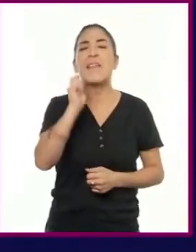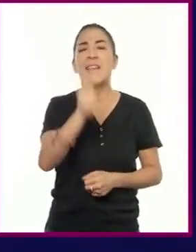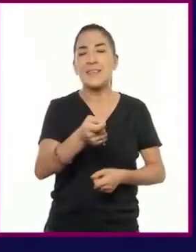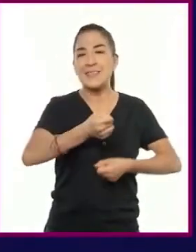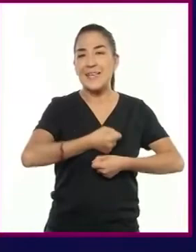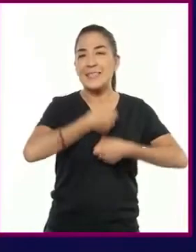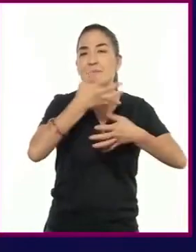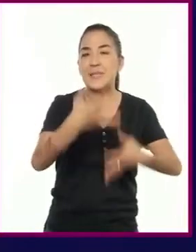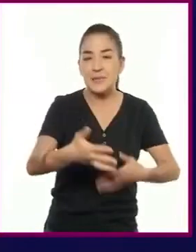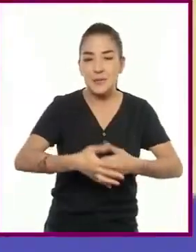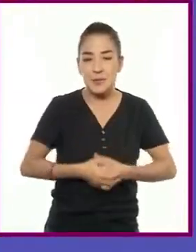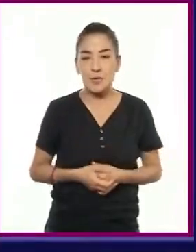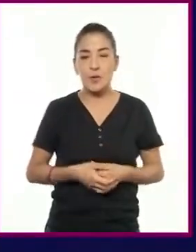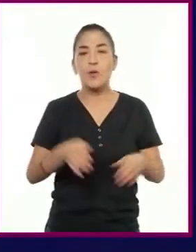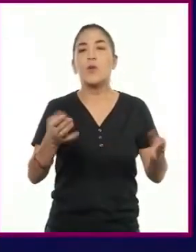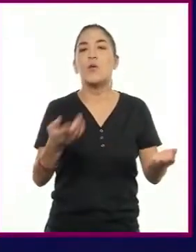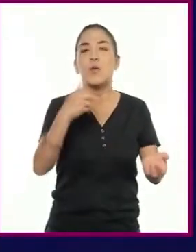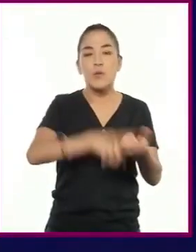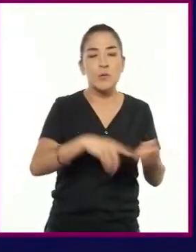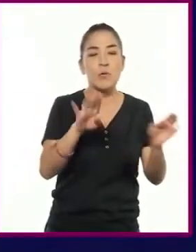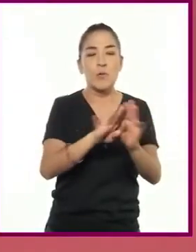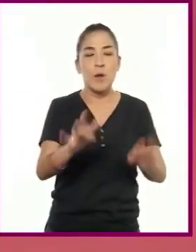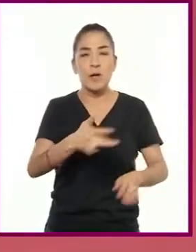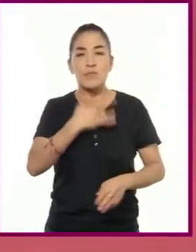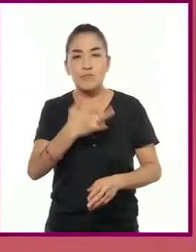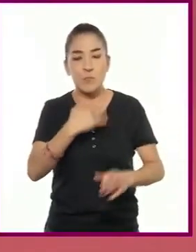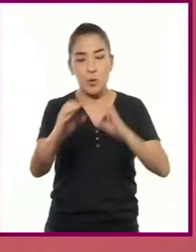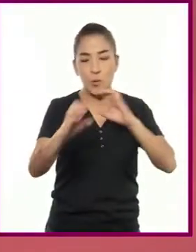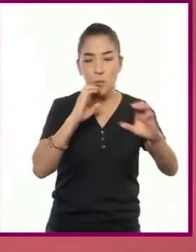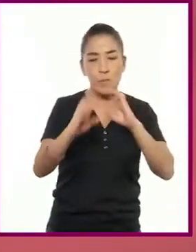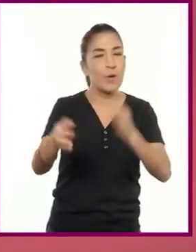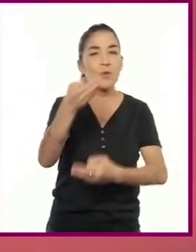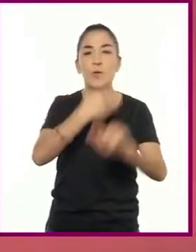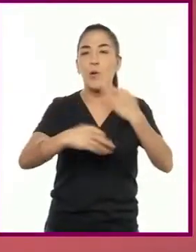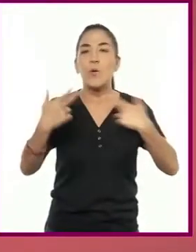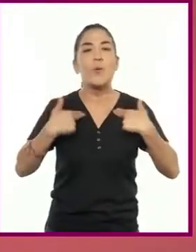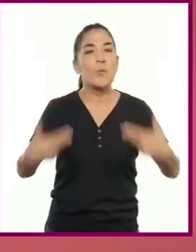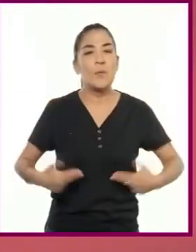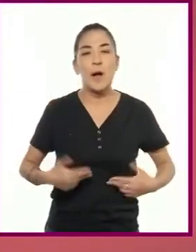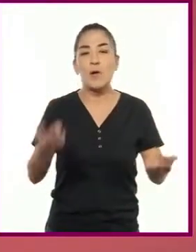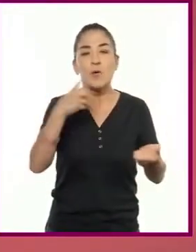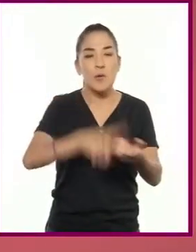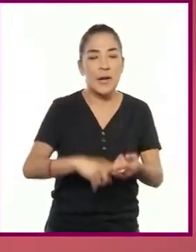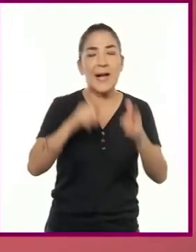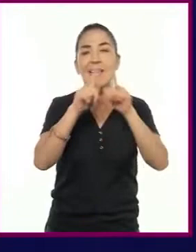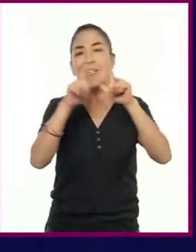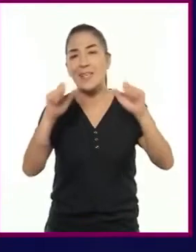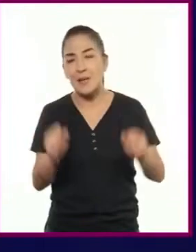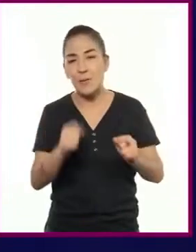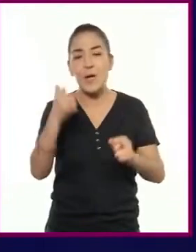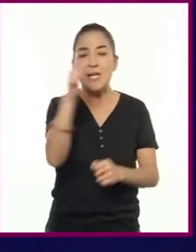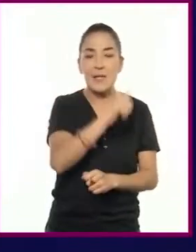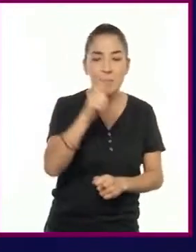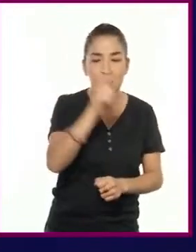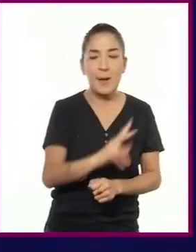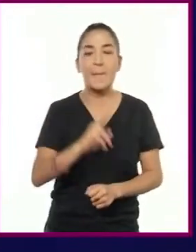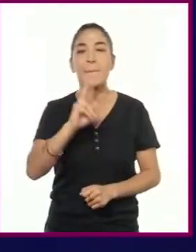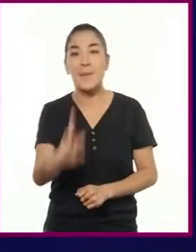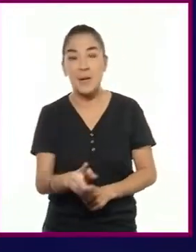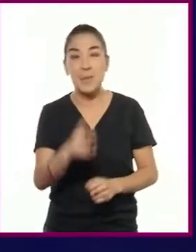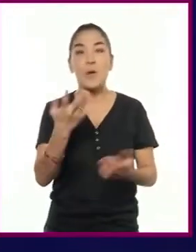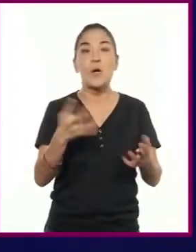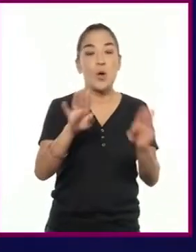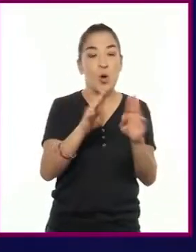expresión? Una expresión es todo acto comunicativo del ser humano que a través de un medio o lenguaje, verbal o no